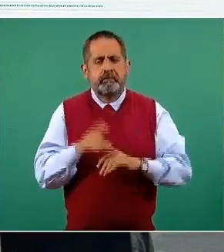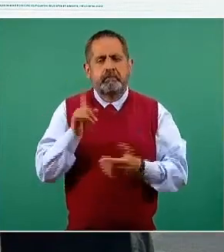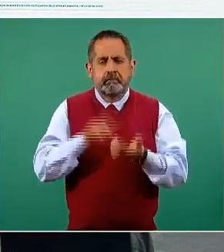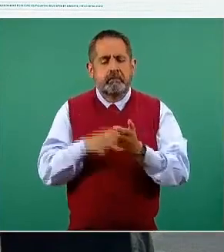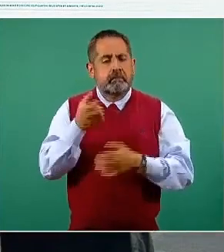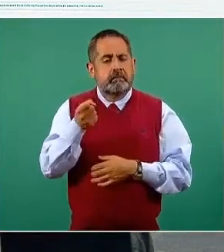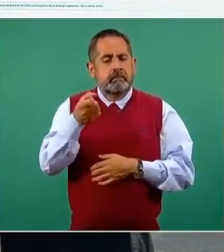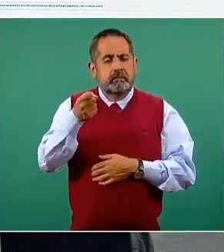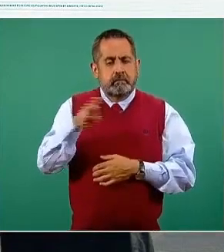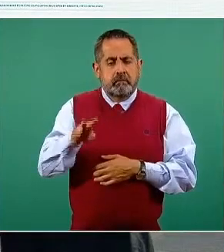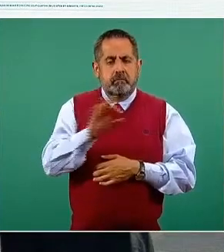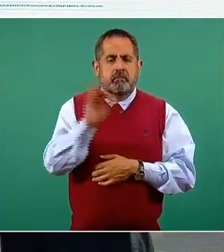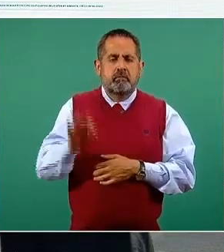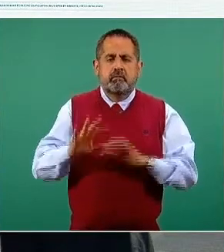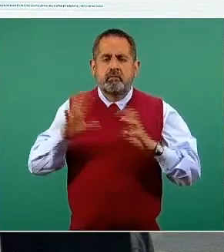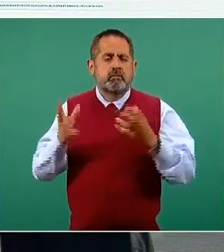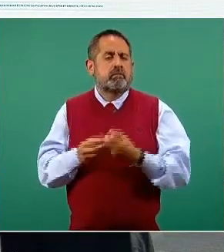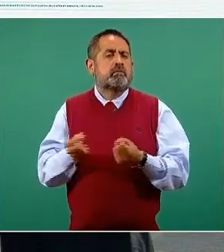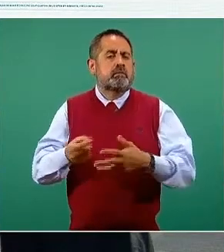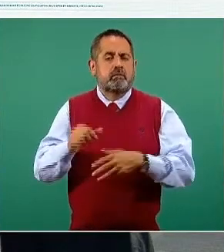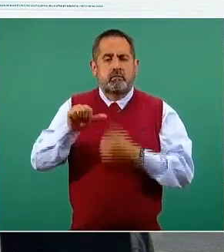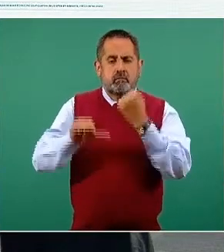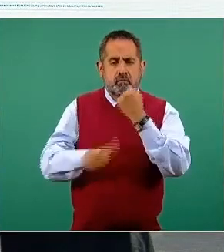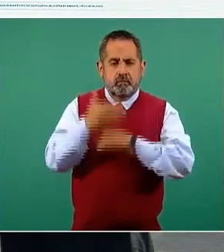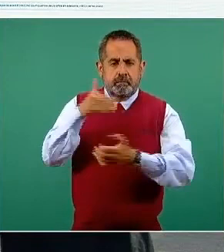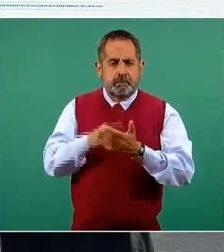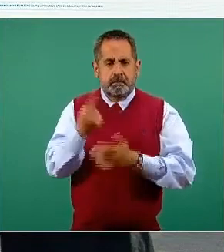69%, en números son